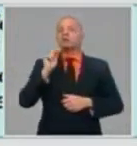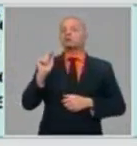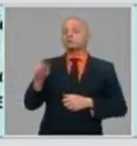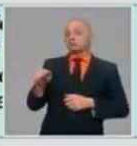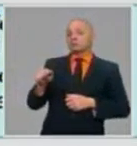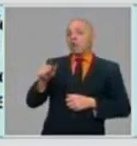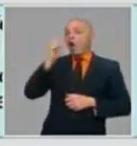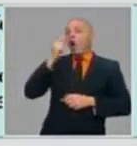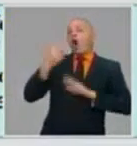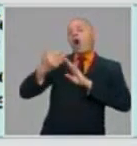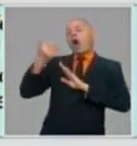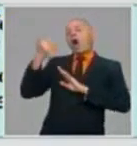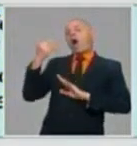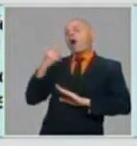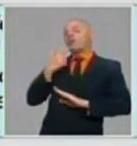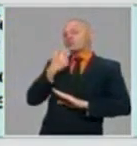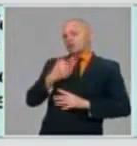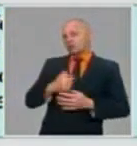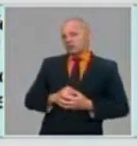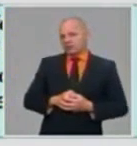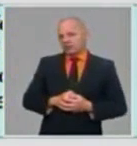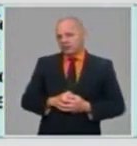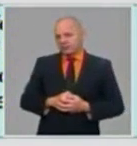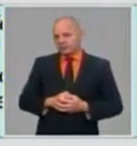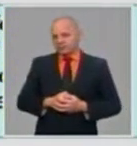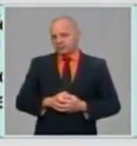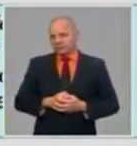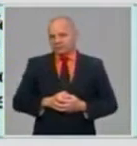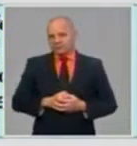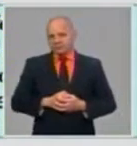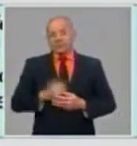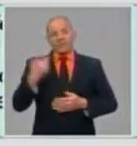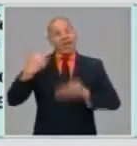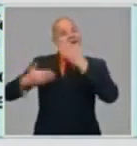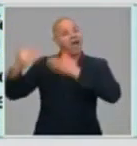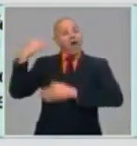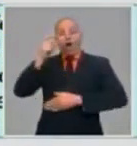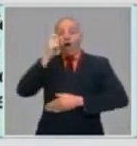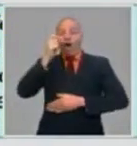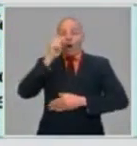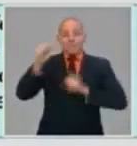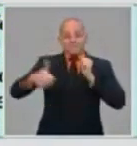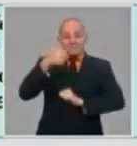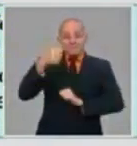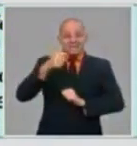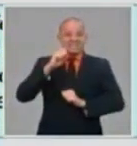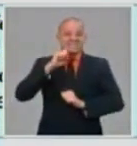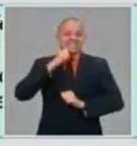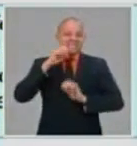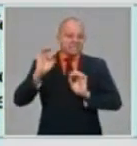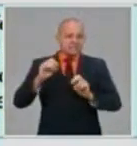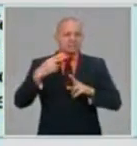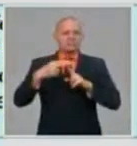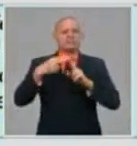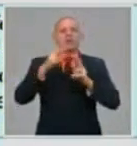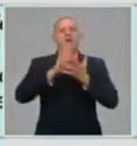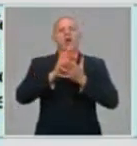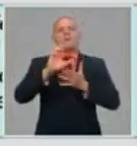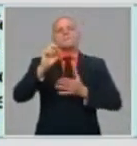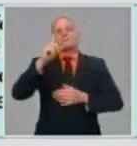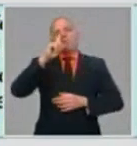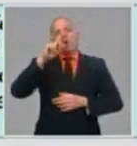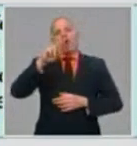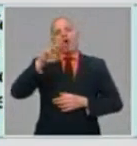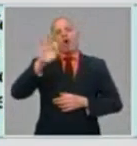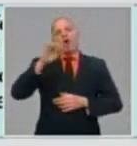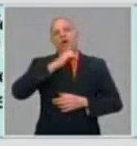quién? Del presidente Monroe, el famoso creador de la doctrina Monroe. Pero en la doctrina Monroe, América